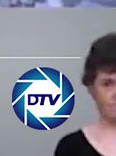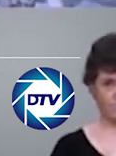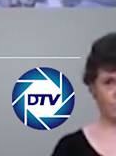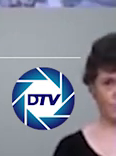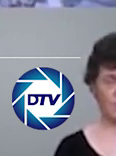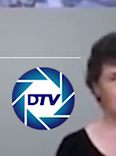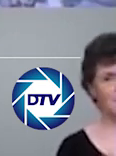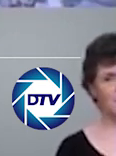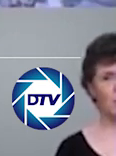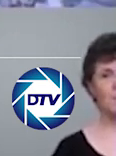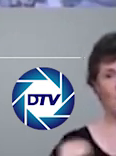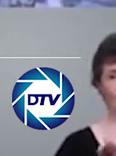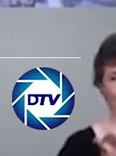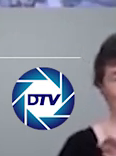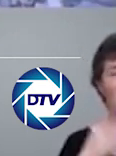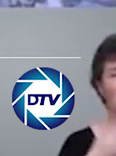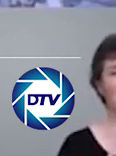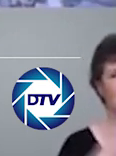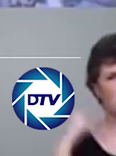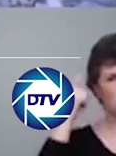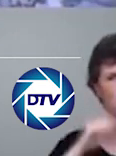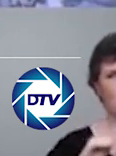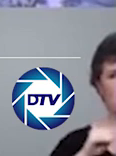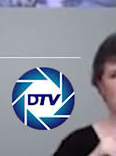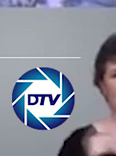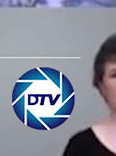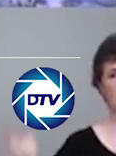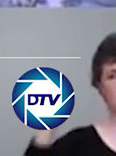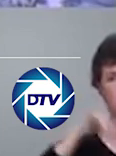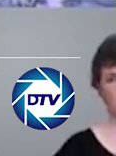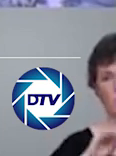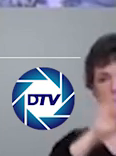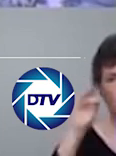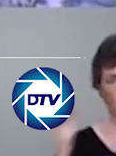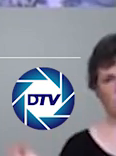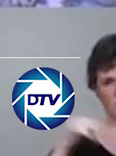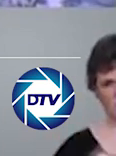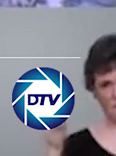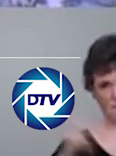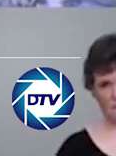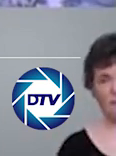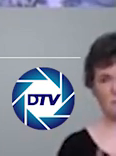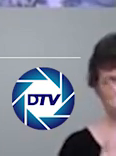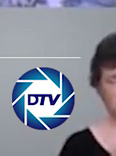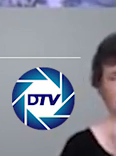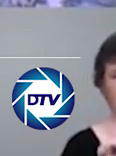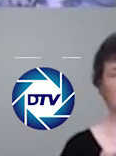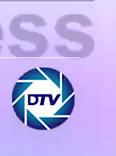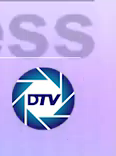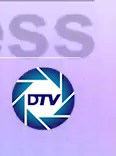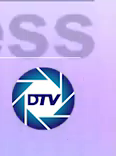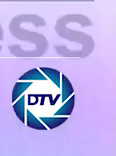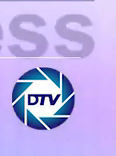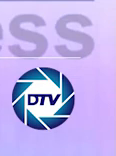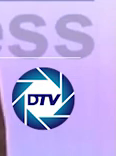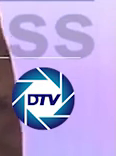lo de ayer, pues claro, es que, pues fíjese, ¿no?, que despropósito, ¿no? Porque efectivamente, ¿cómo